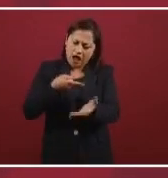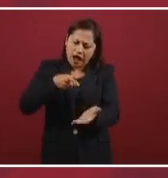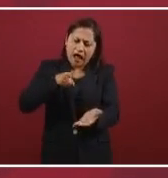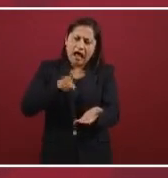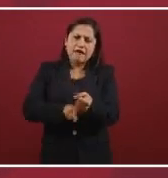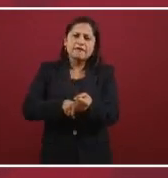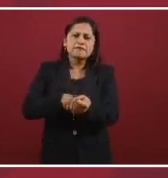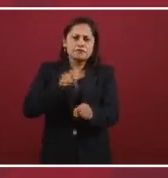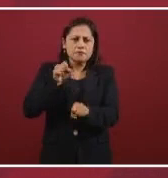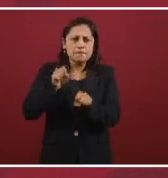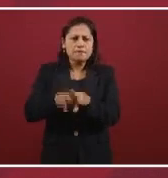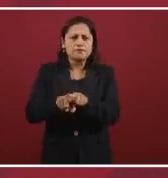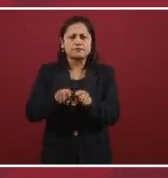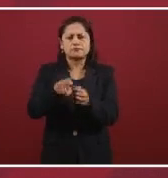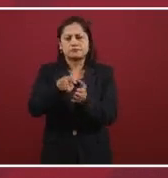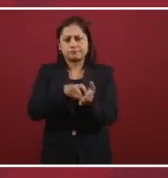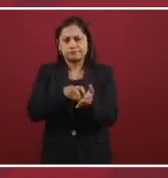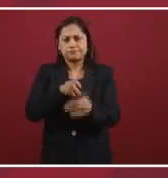el contrapeso sea